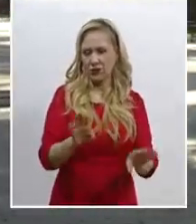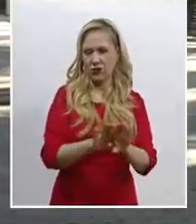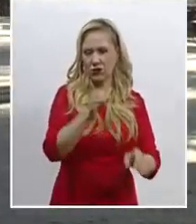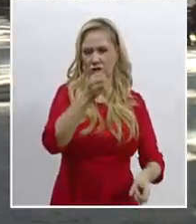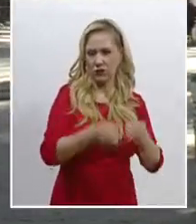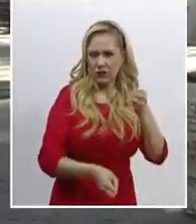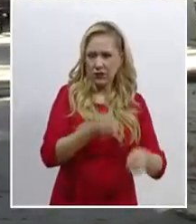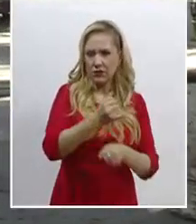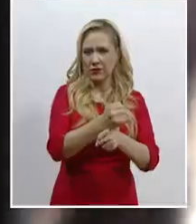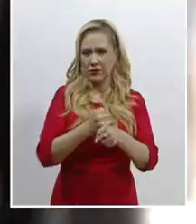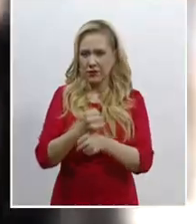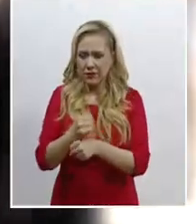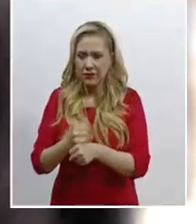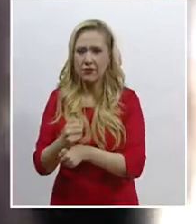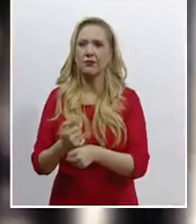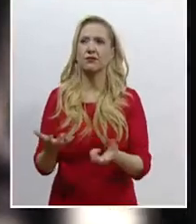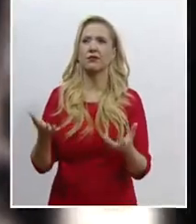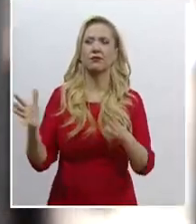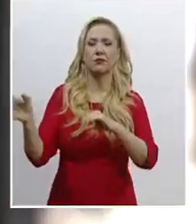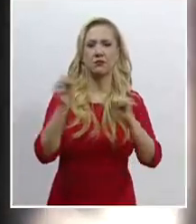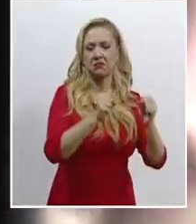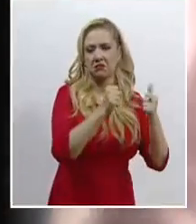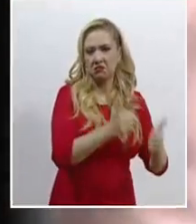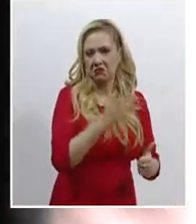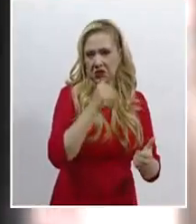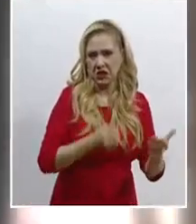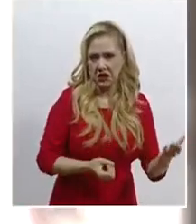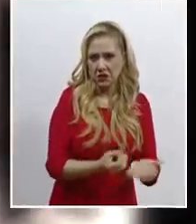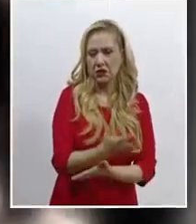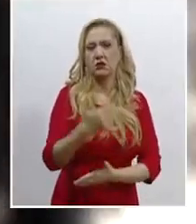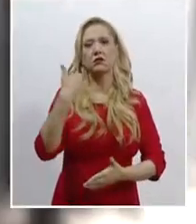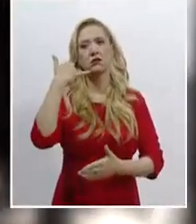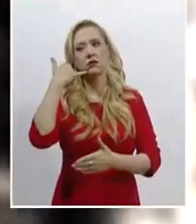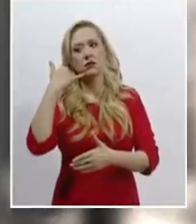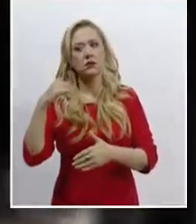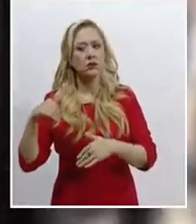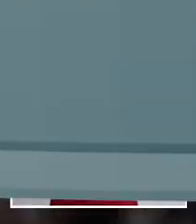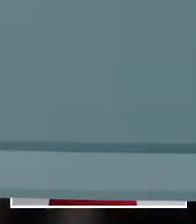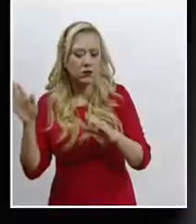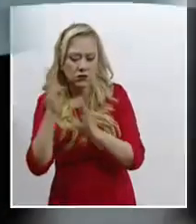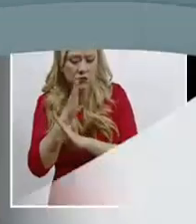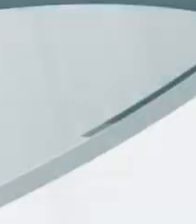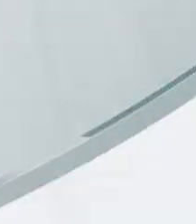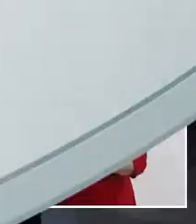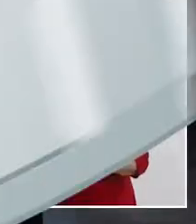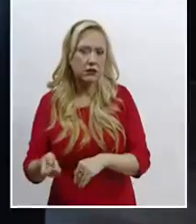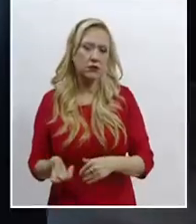de técnicas de investigación, arraigo e intervención de comunicaciones.